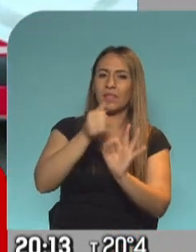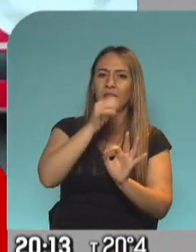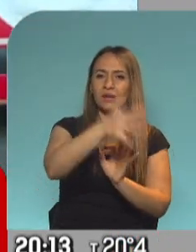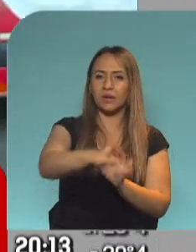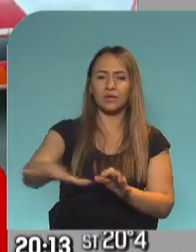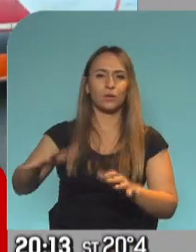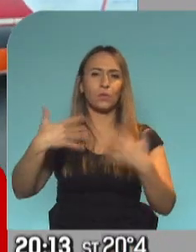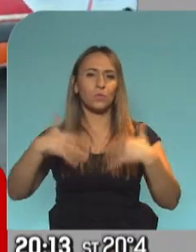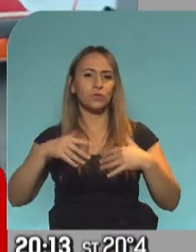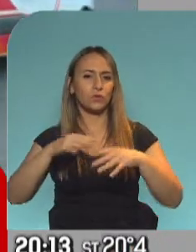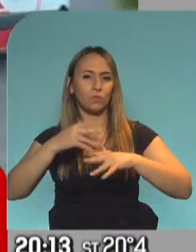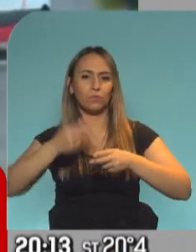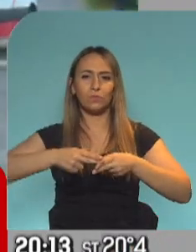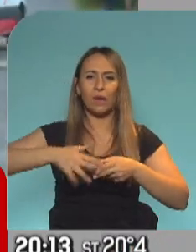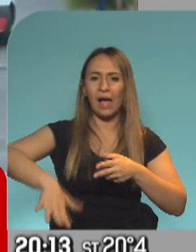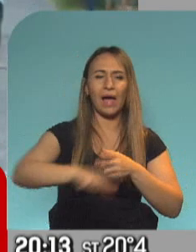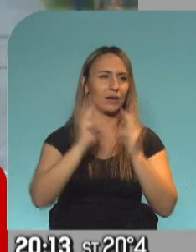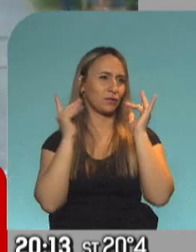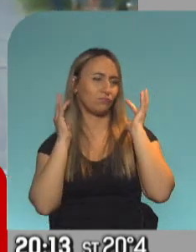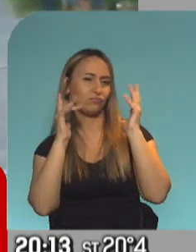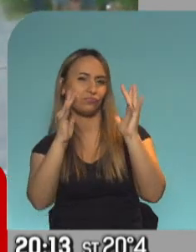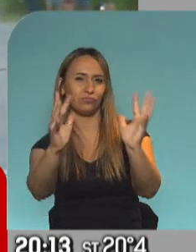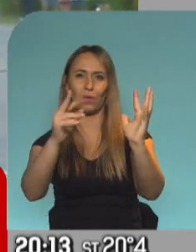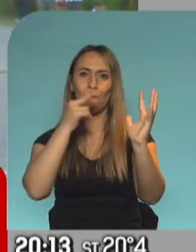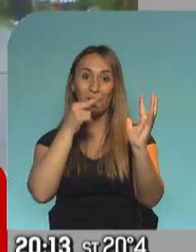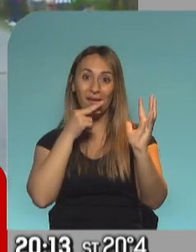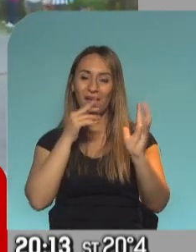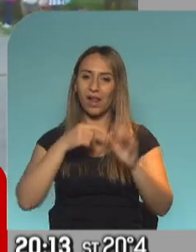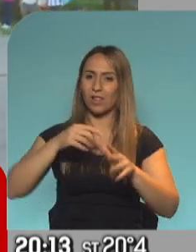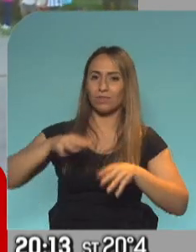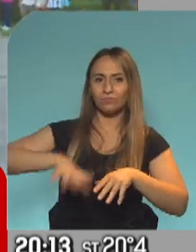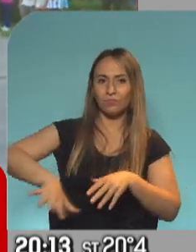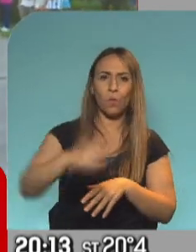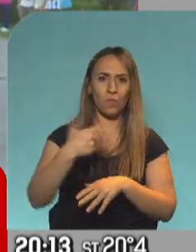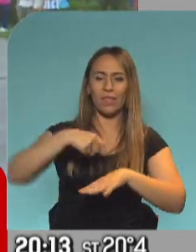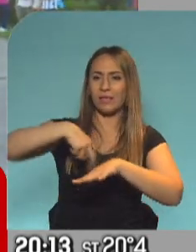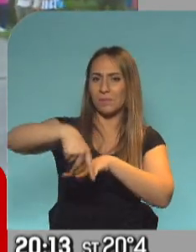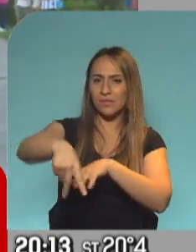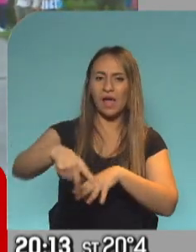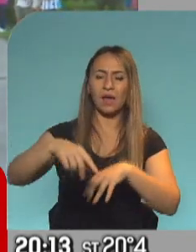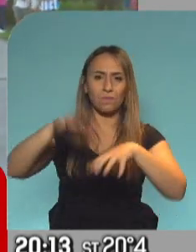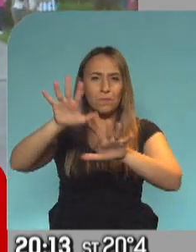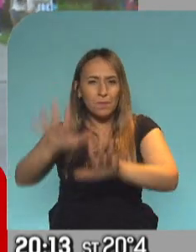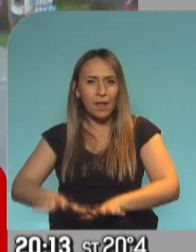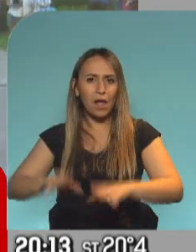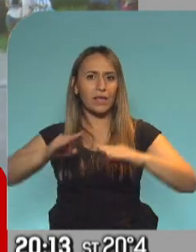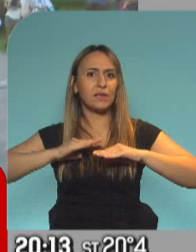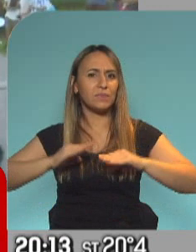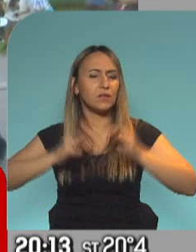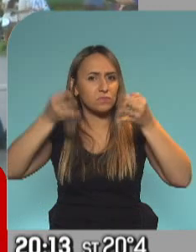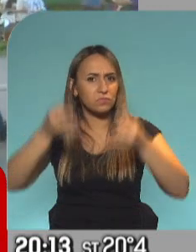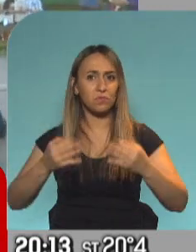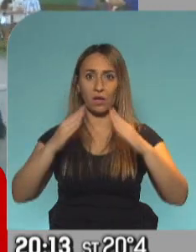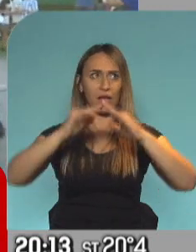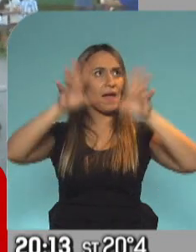verde con lugares para caminar para hacer la rehabilitación con buenos gimnasios muy exclusivo una casa